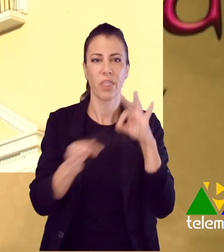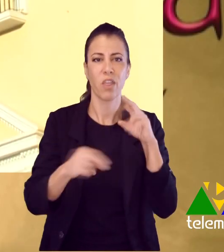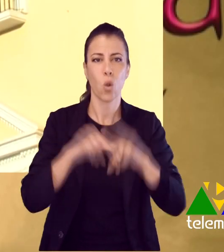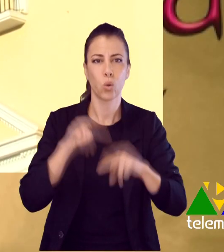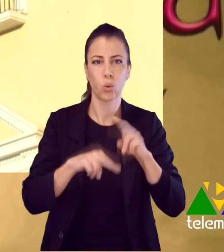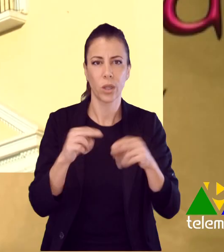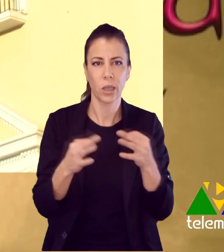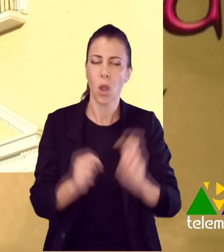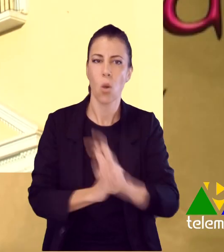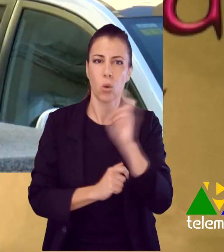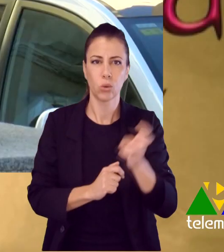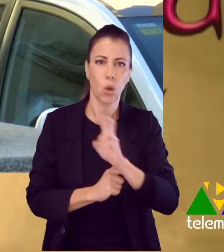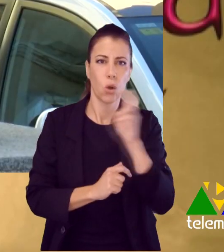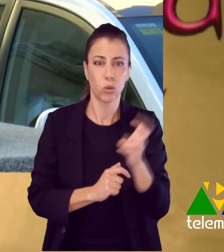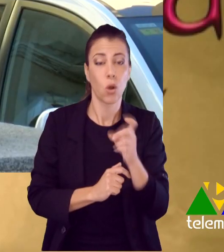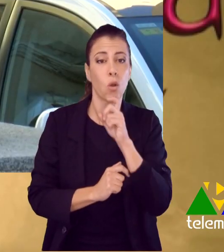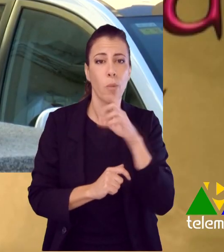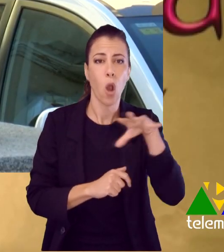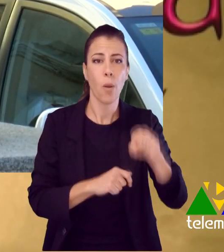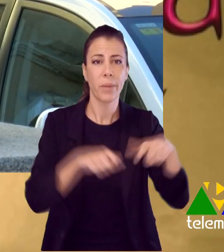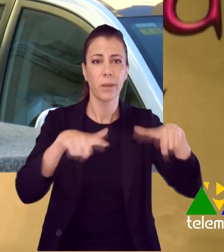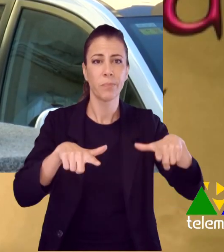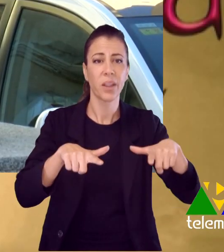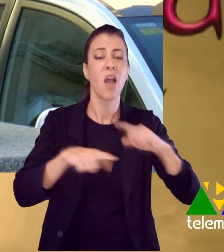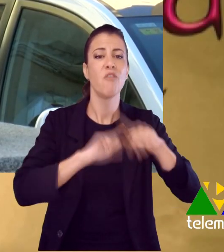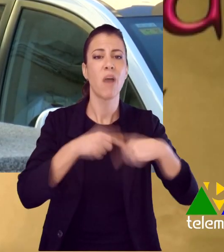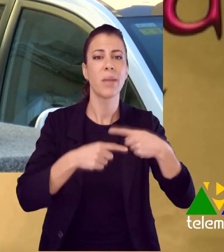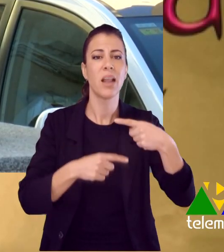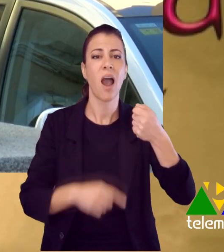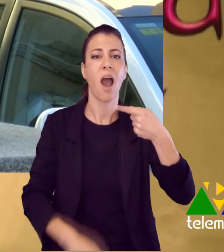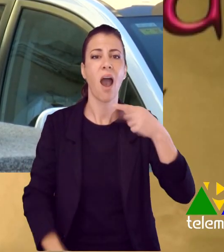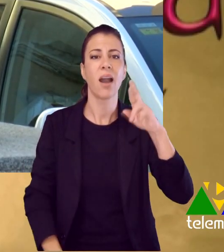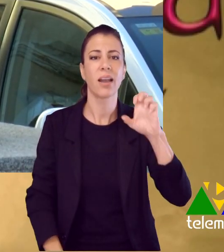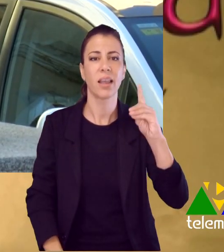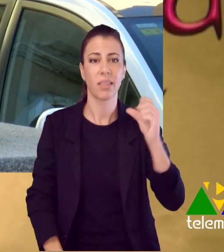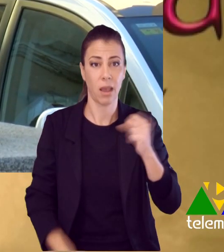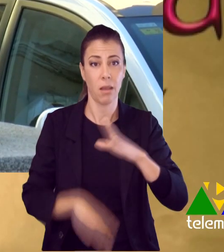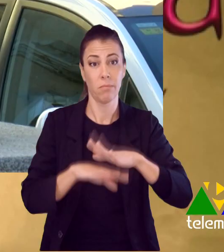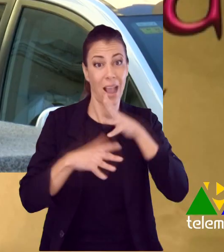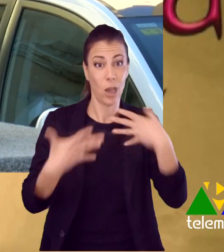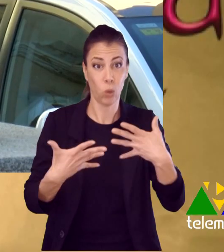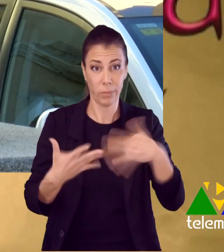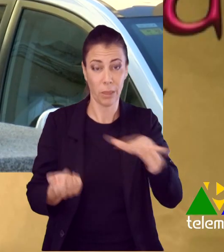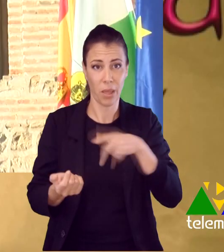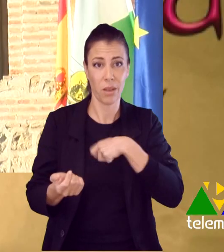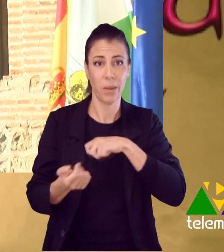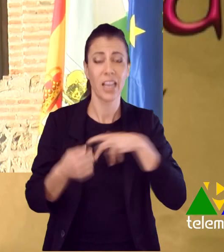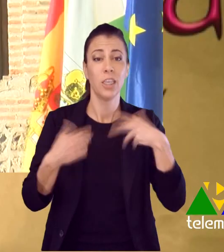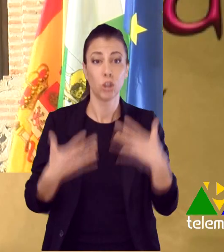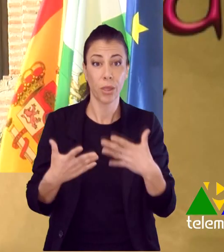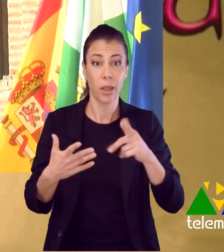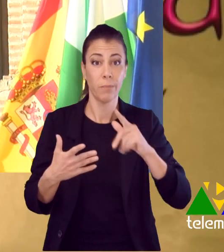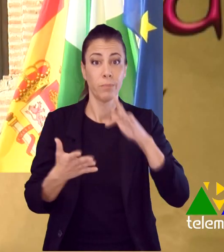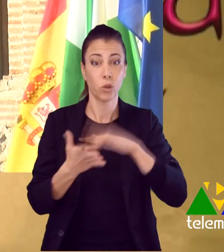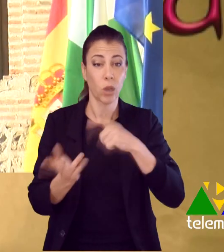construir otro, comprándolo en solar, la familia Ágreda, en la actual Plaza de España. Y entonces cuando se